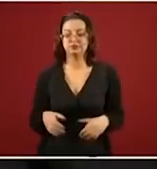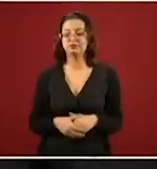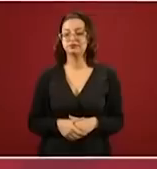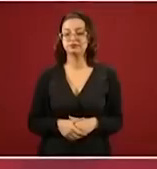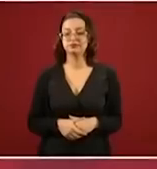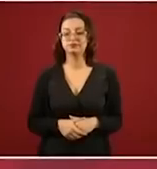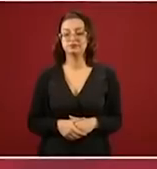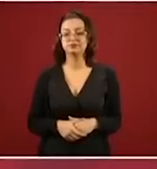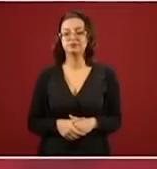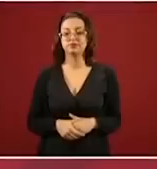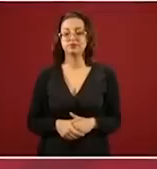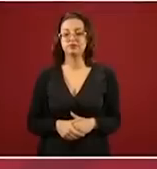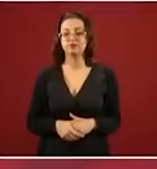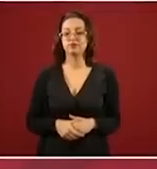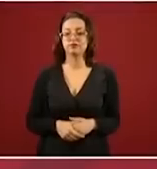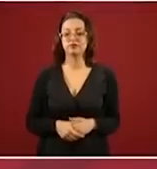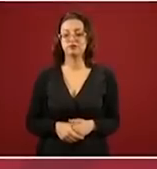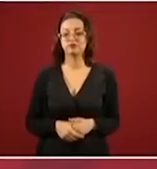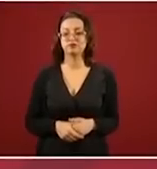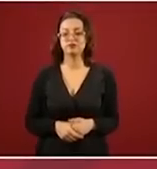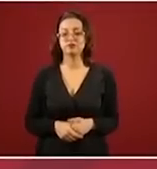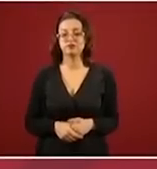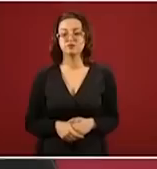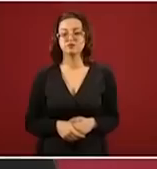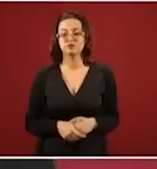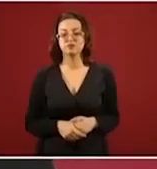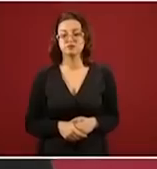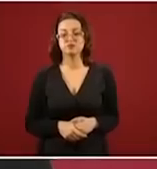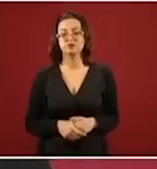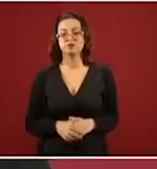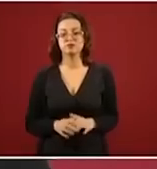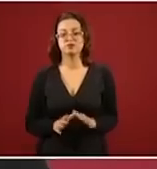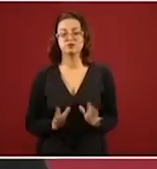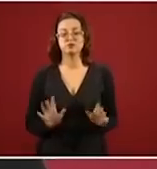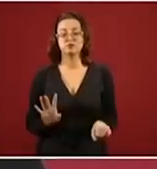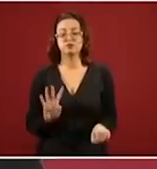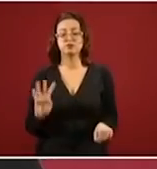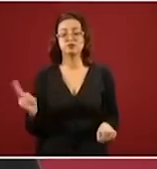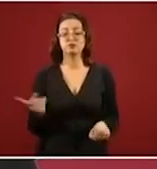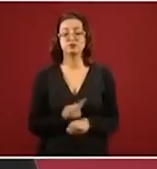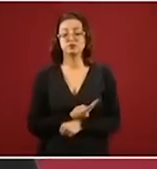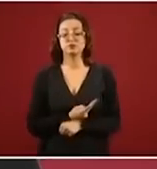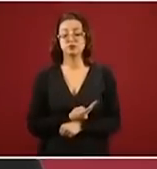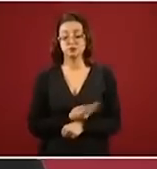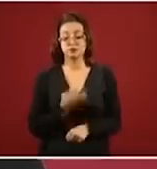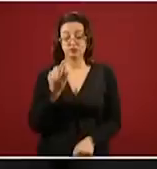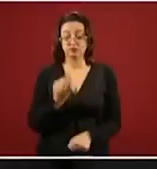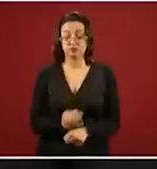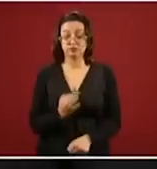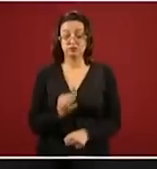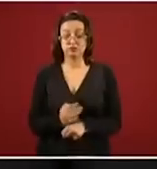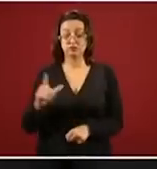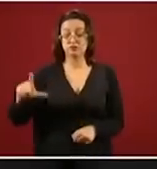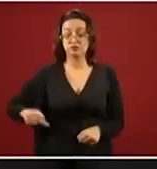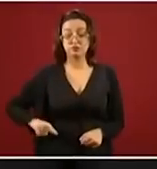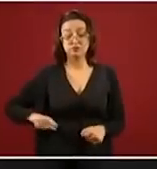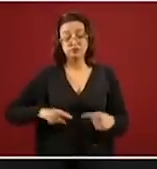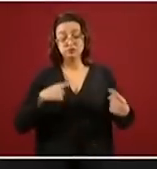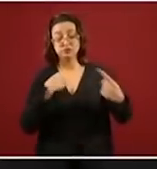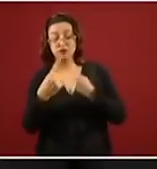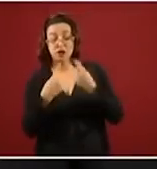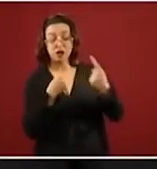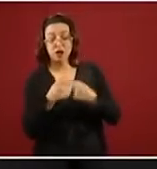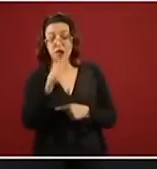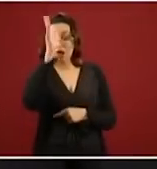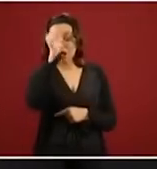lo que quiero decir es que no hay negociación en estos casos de